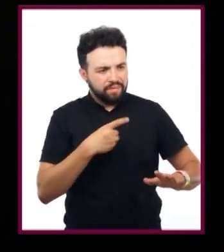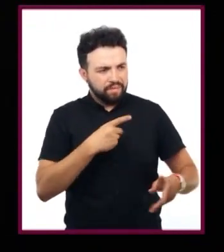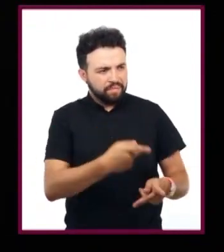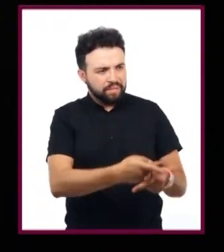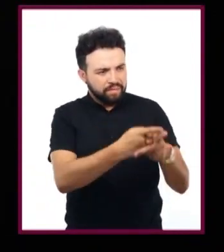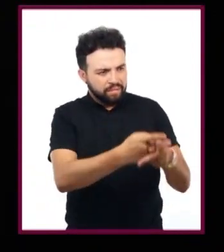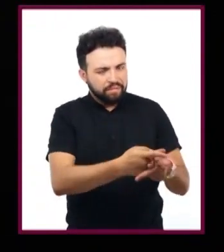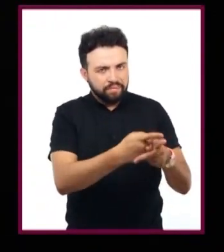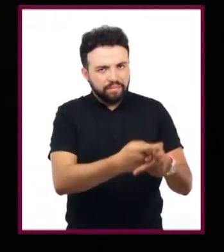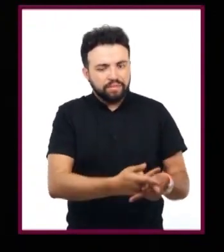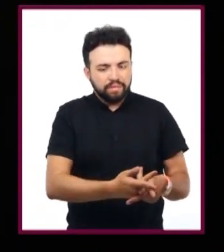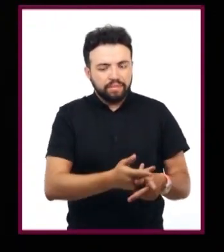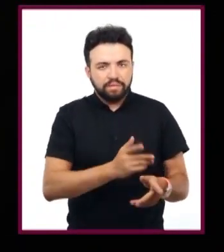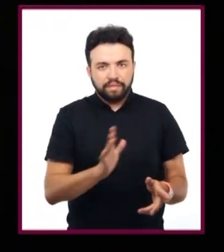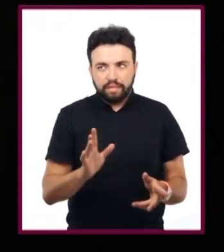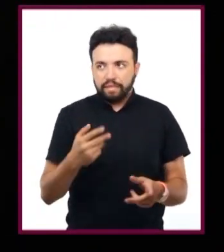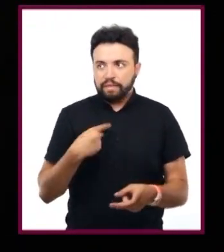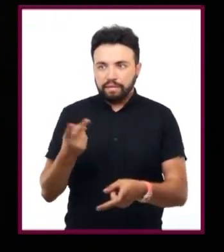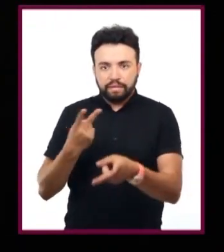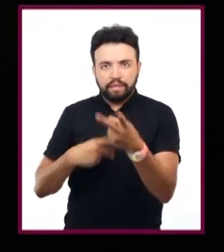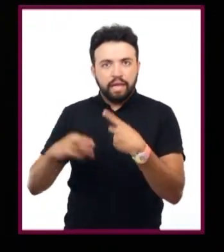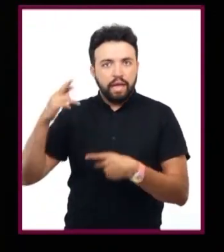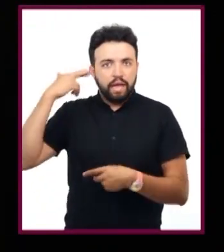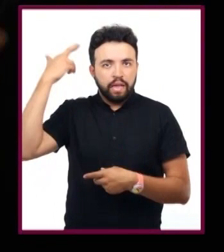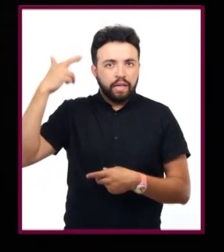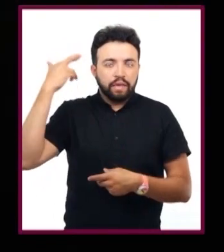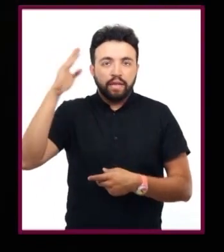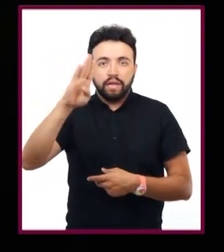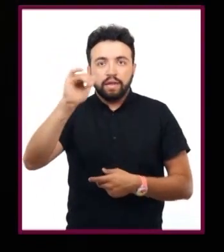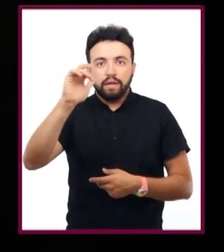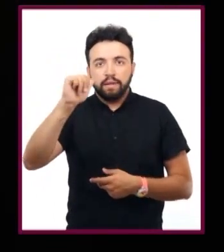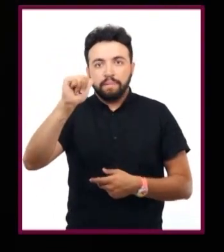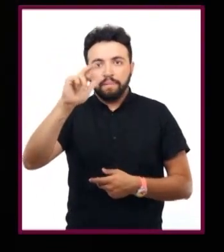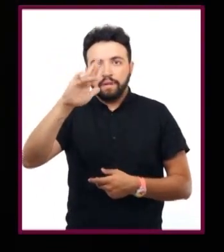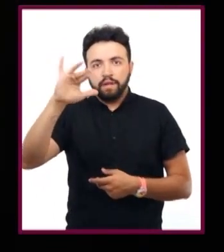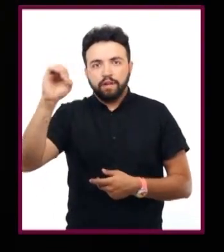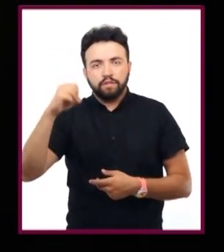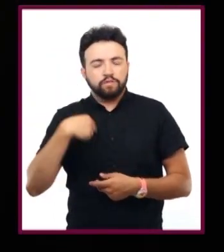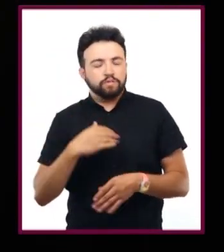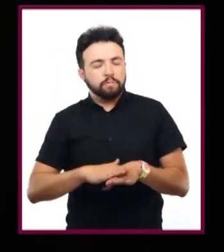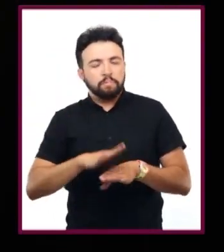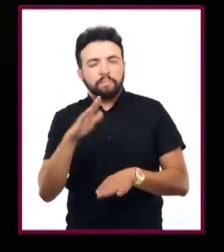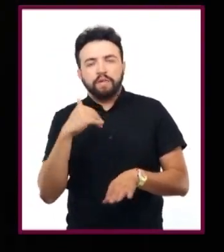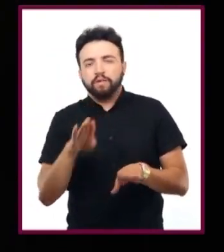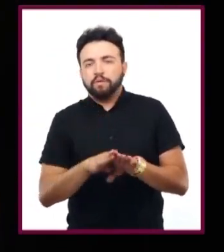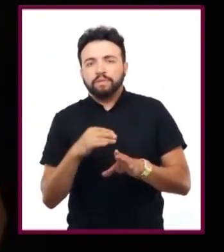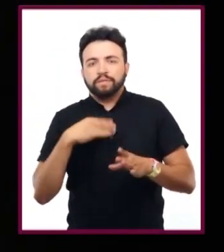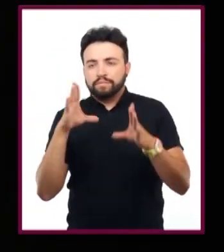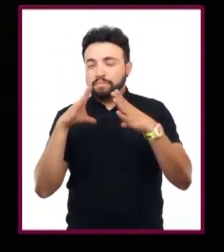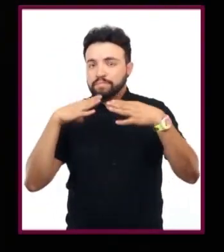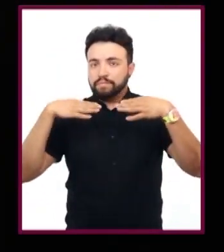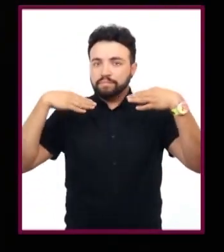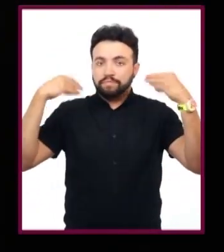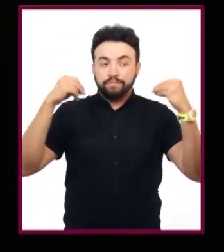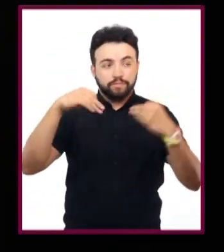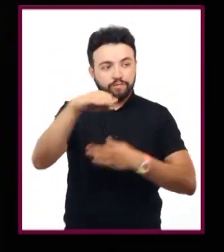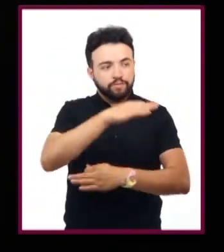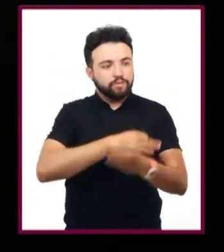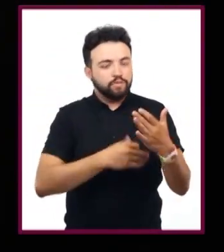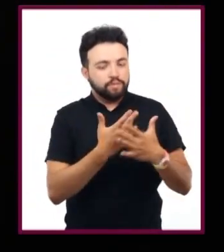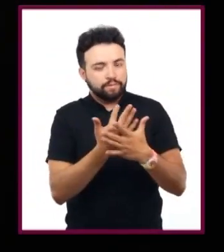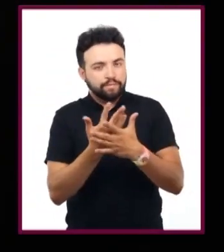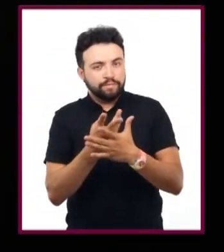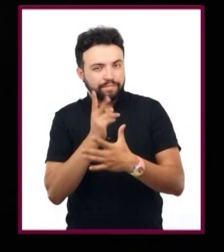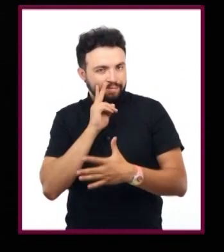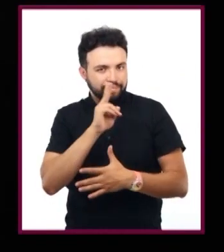¡Calma, calma! ¡No sean tan impacientes! Ya llegó su reina del barrio con todo el humor y